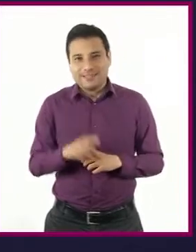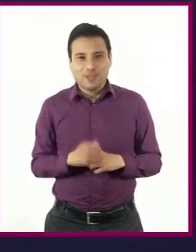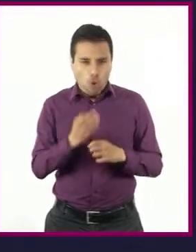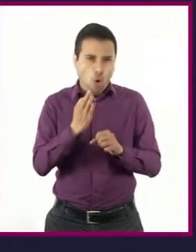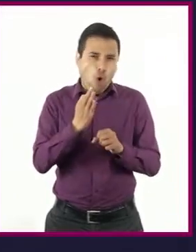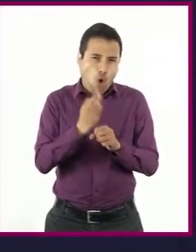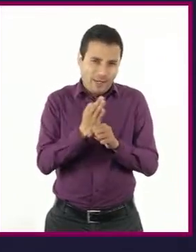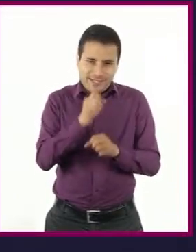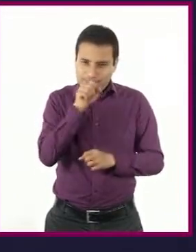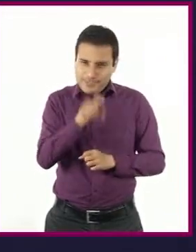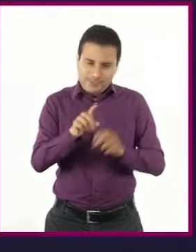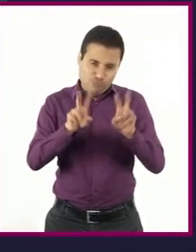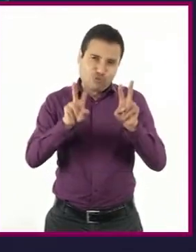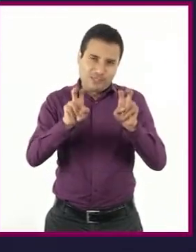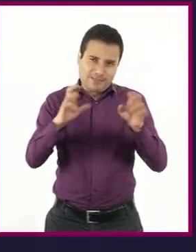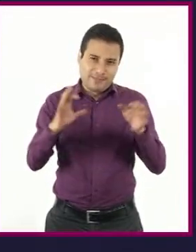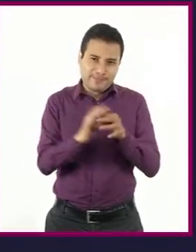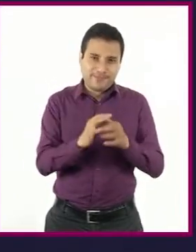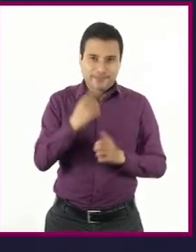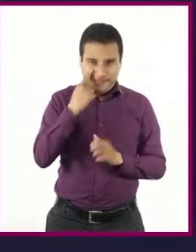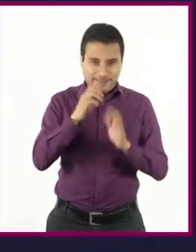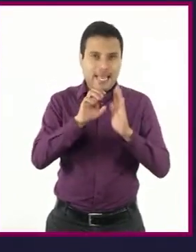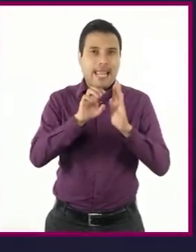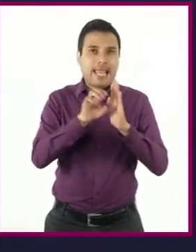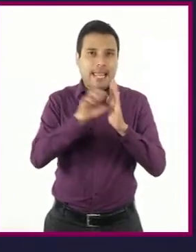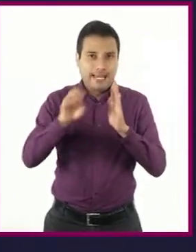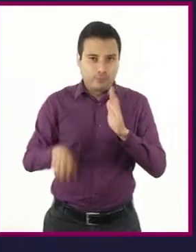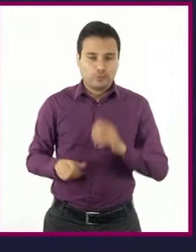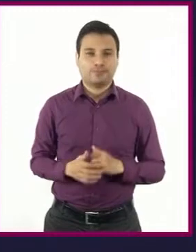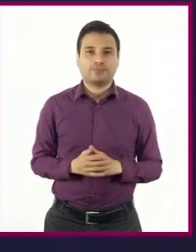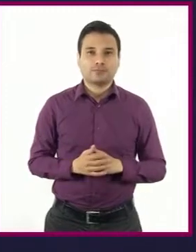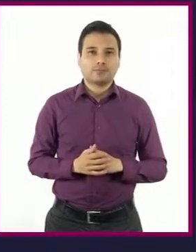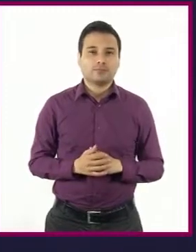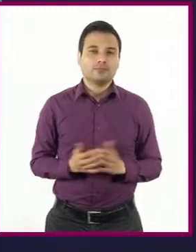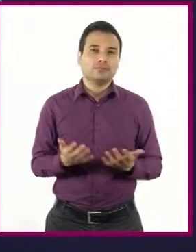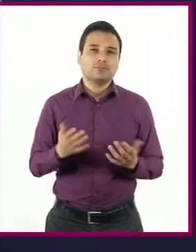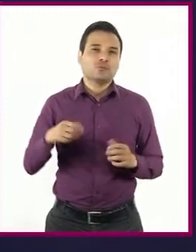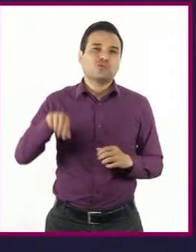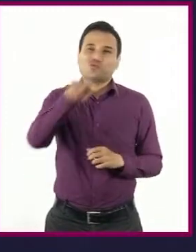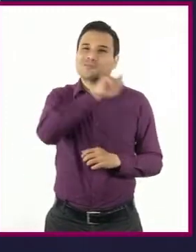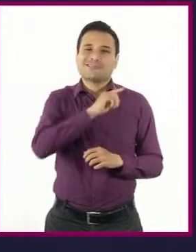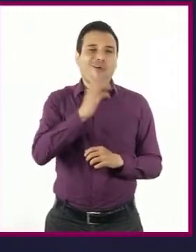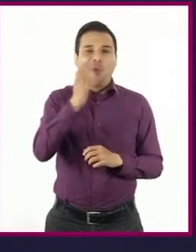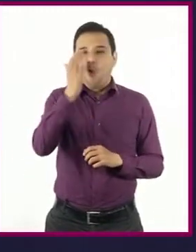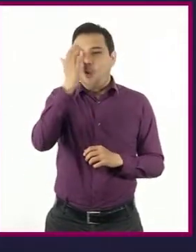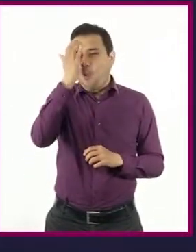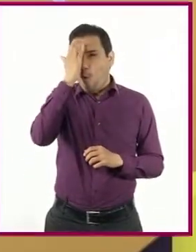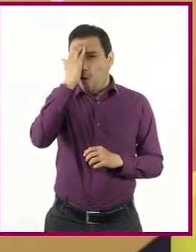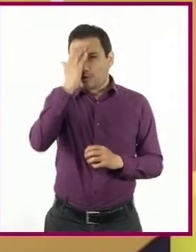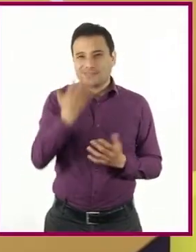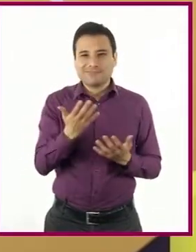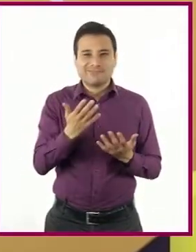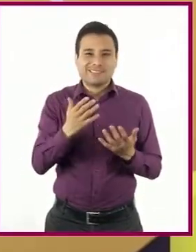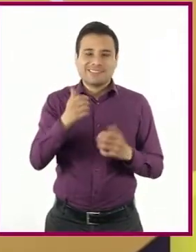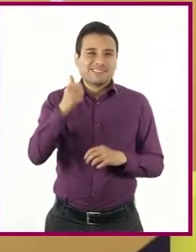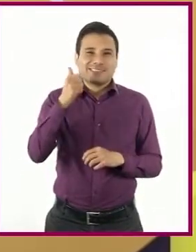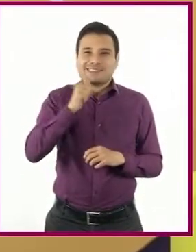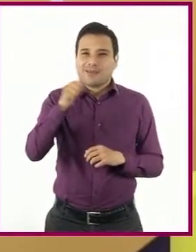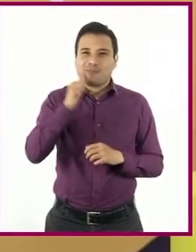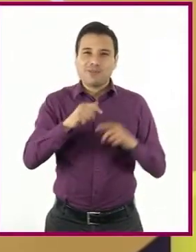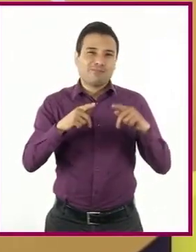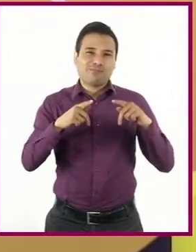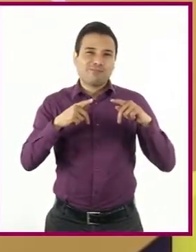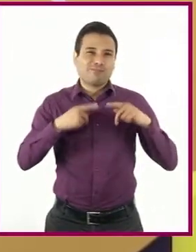nuestro tema. Una de las relaciones más conocidas y cotidianas de las matemáticas en las actividades humanas es